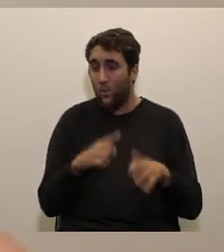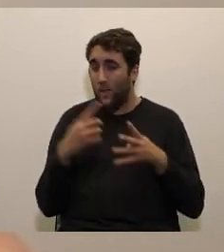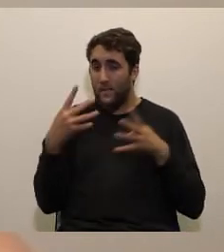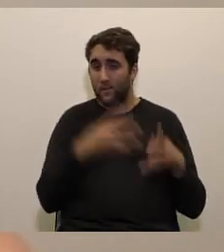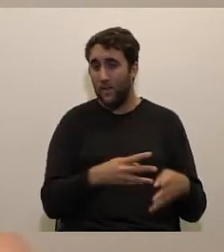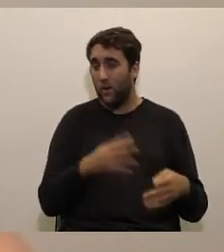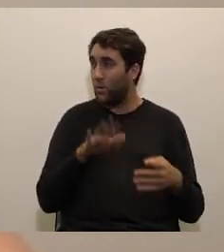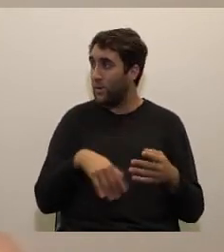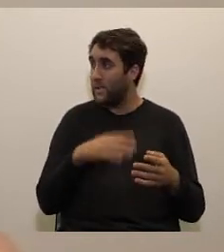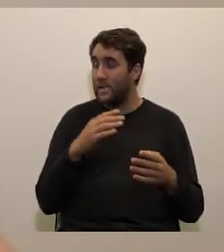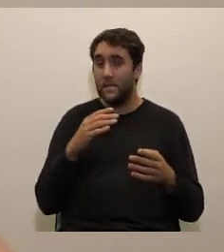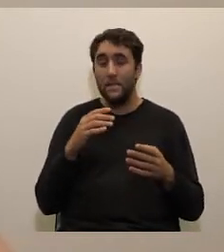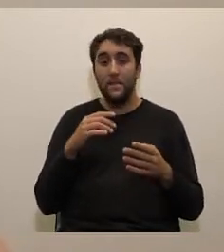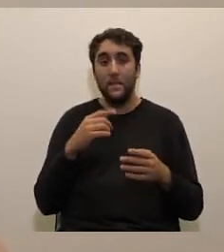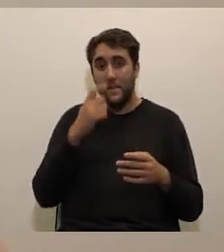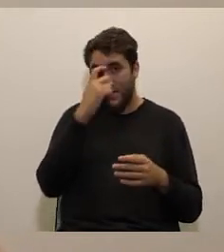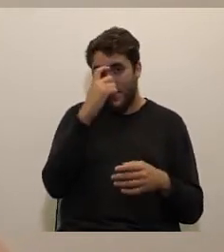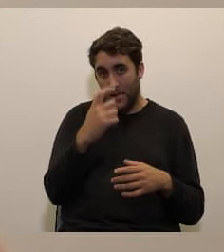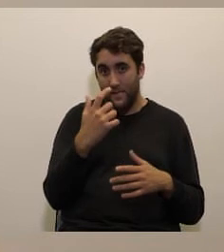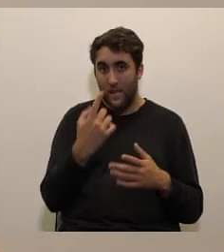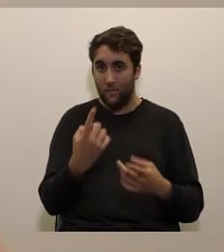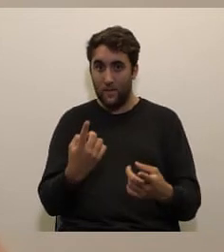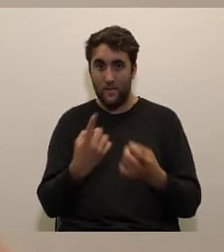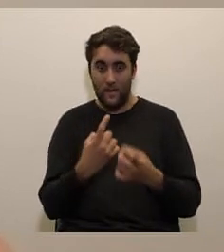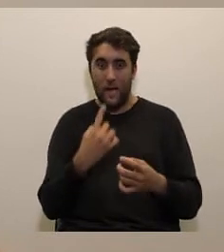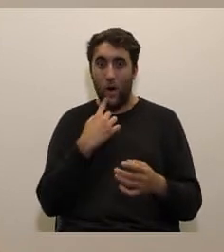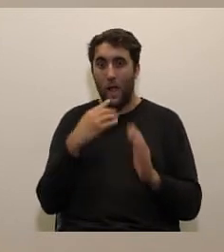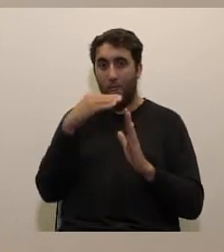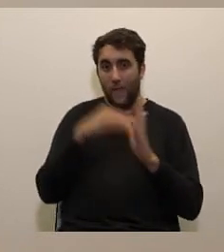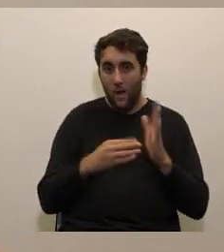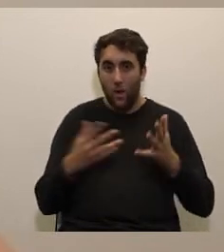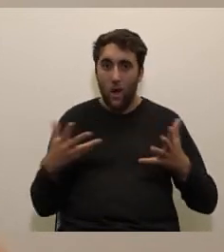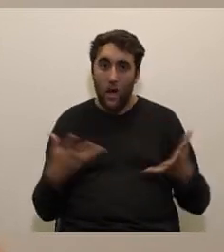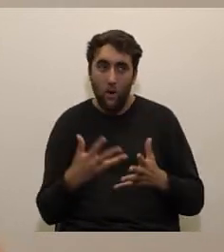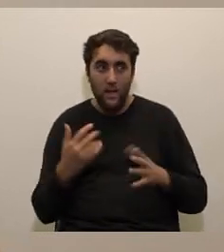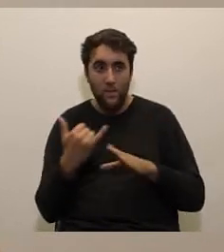de abrirse un poco más, de que los datos que se están generando en el marco de las